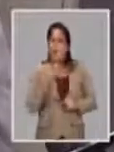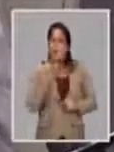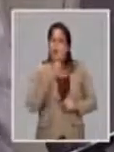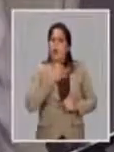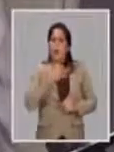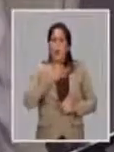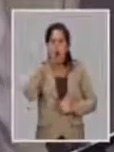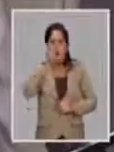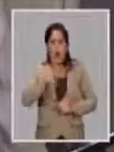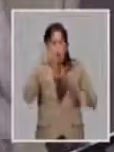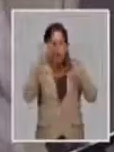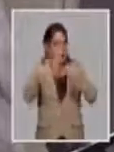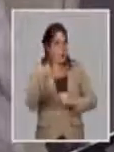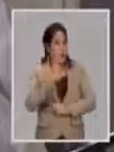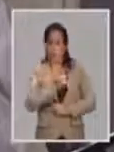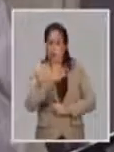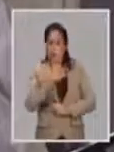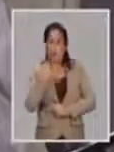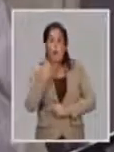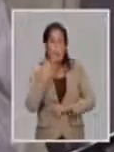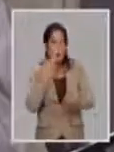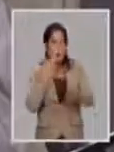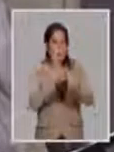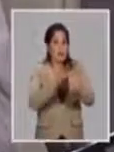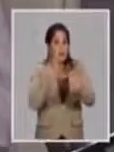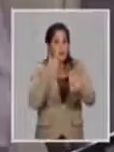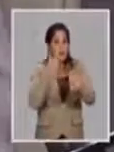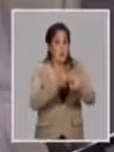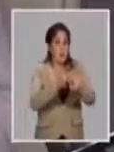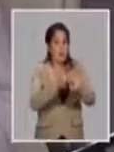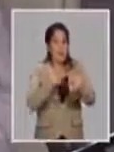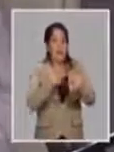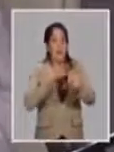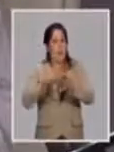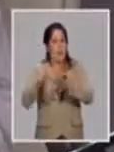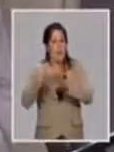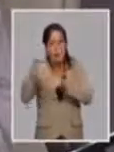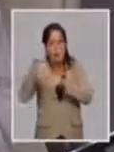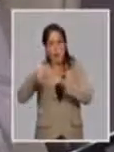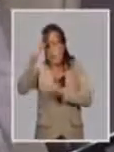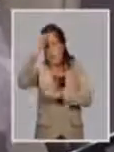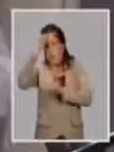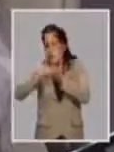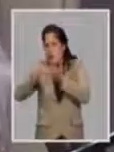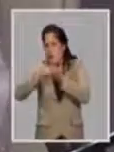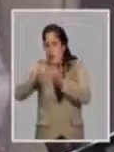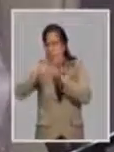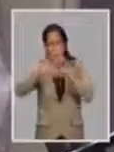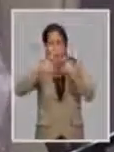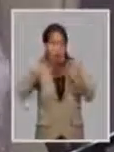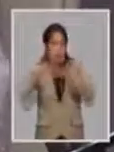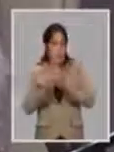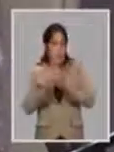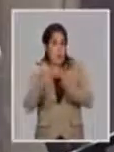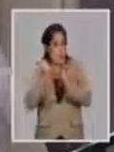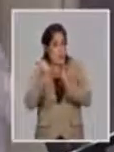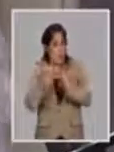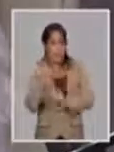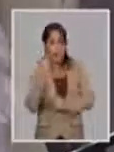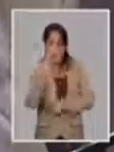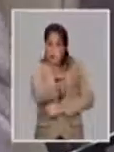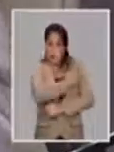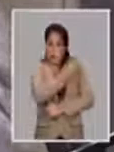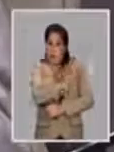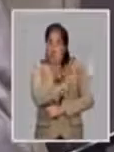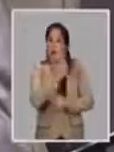O sea, no somos evaluadores, y esa evaluación externa de cara a una auditoría OMS en algún momento y de cara a la